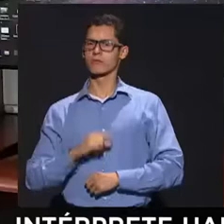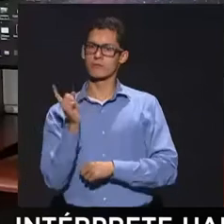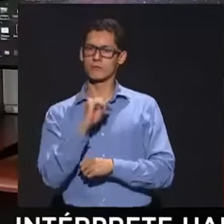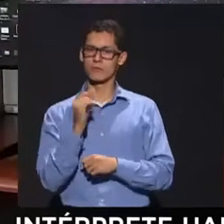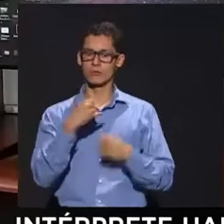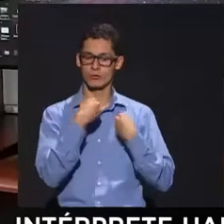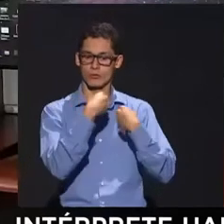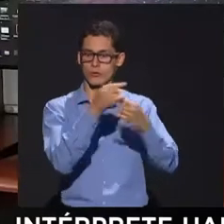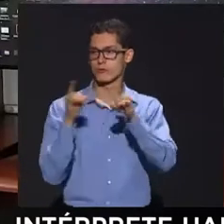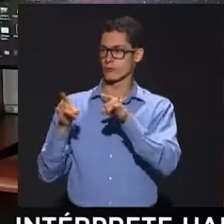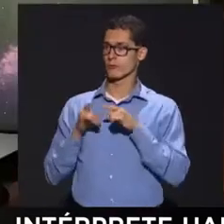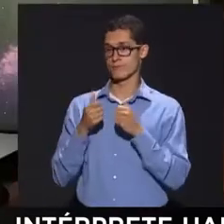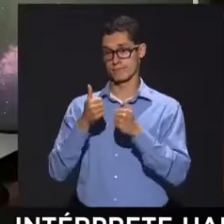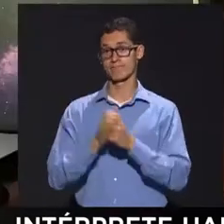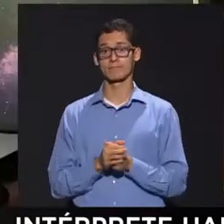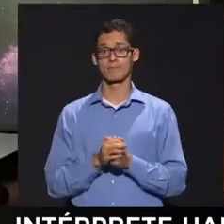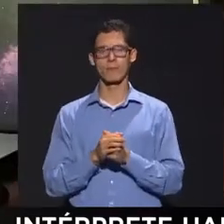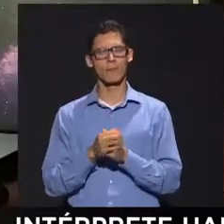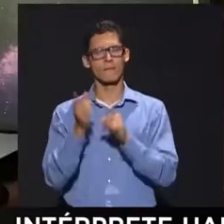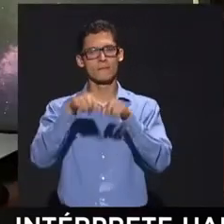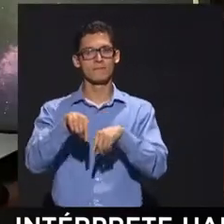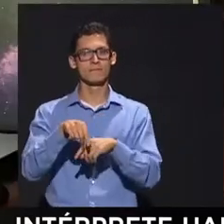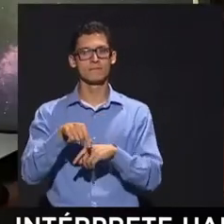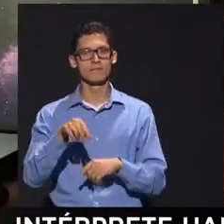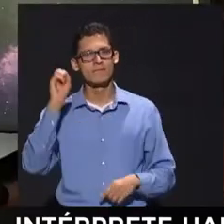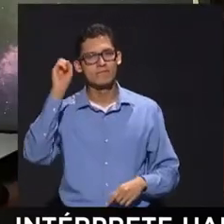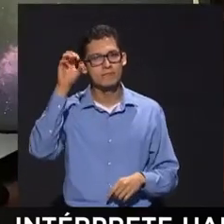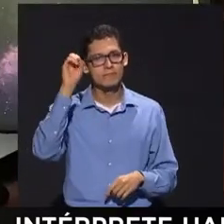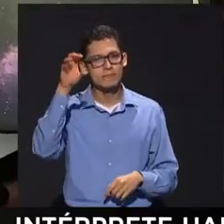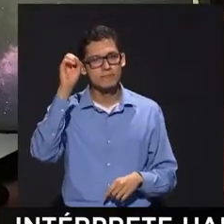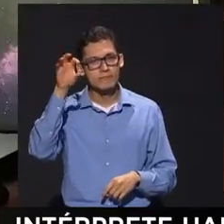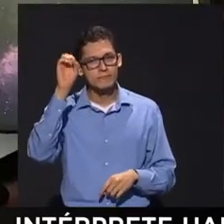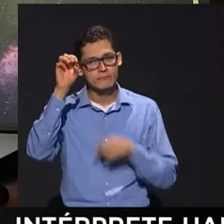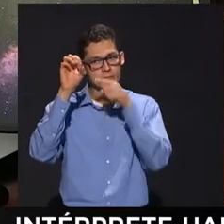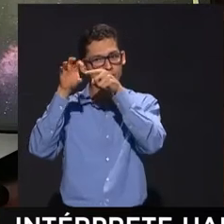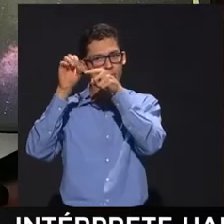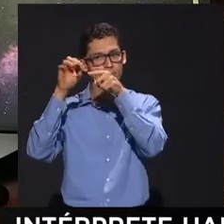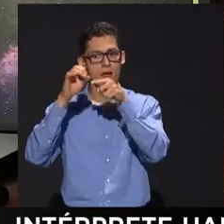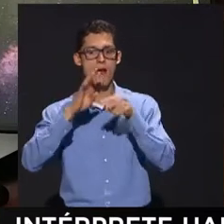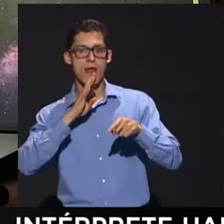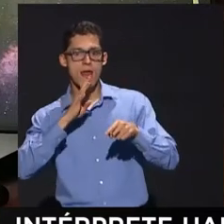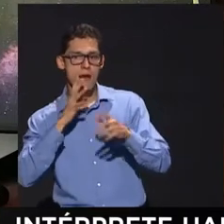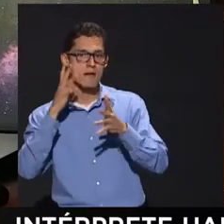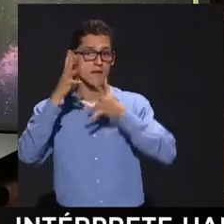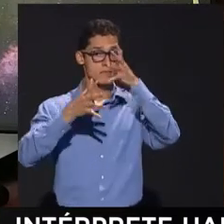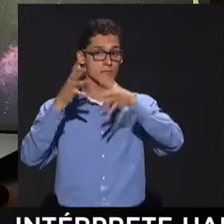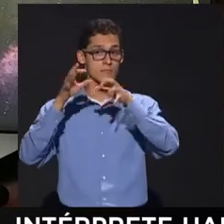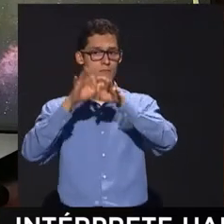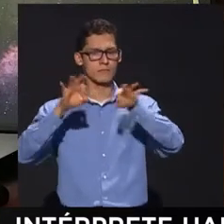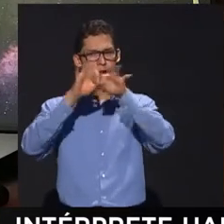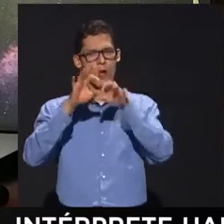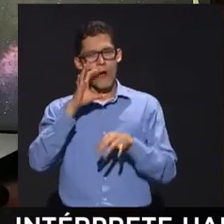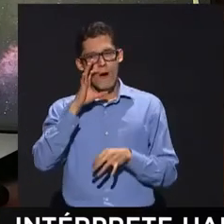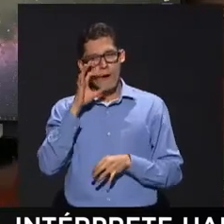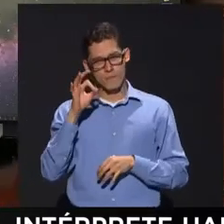otro. Y fundamental, el discurso. Aprovechemos que tenemos por acá la posibilidad de hablar con el profesor Gilberto Tobón para preguntarle sobre el discurso y